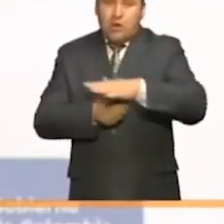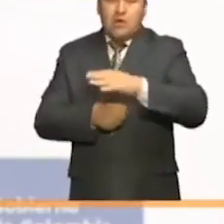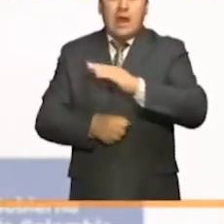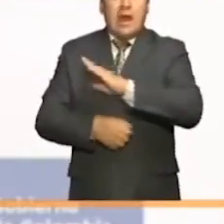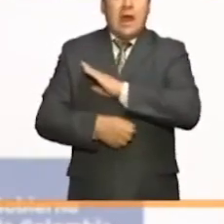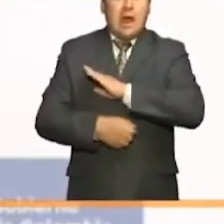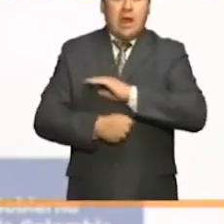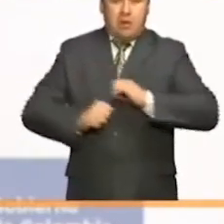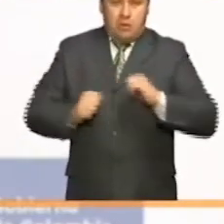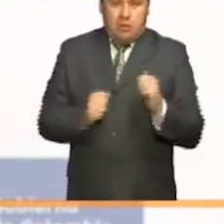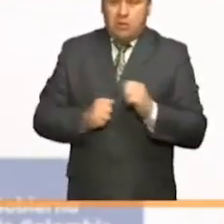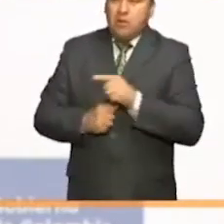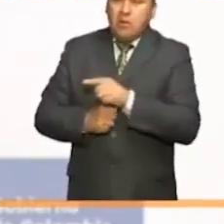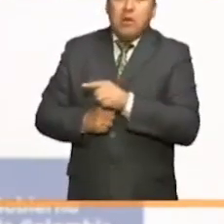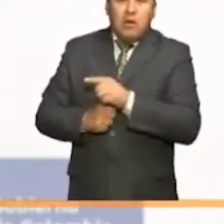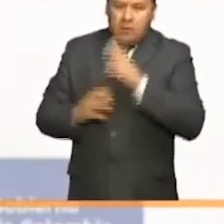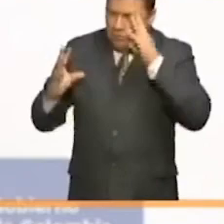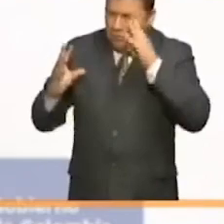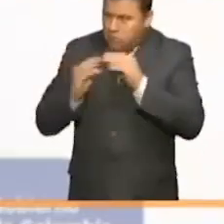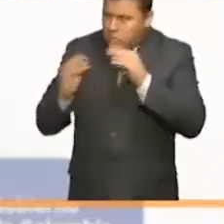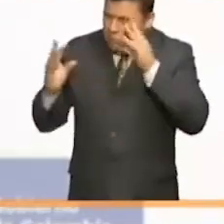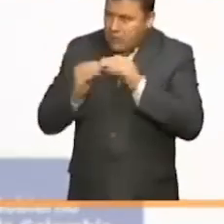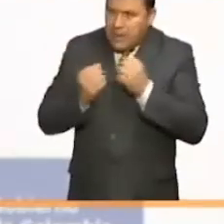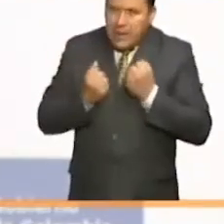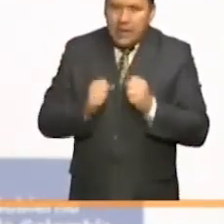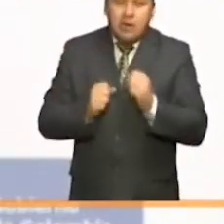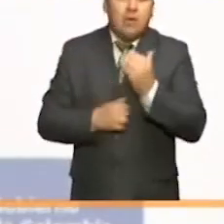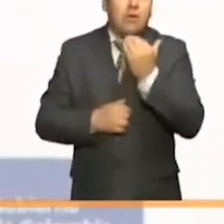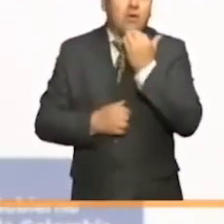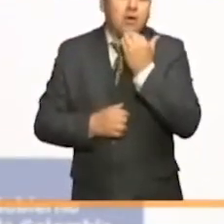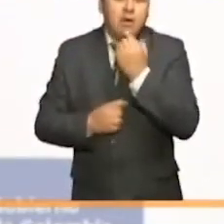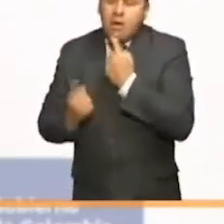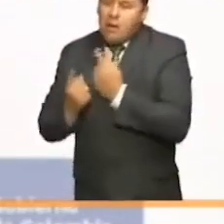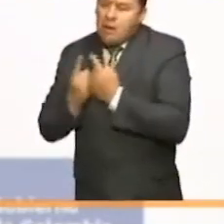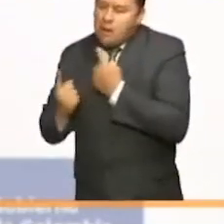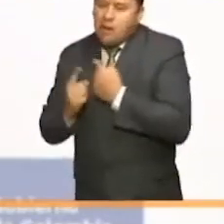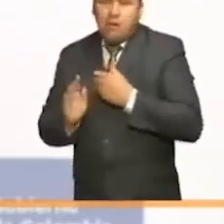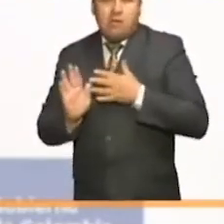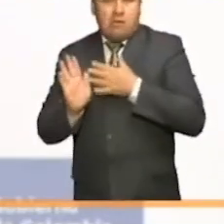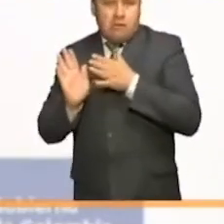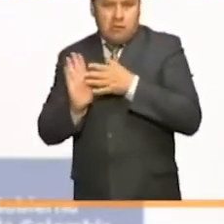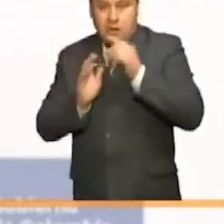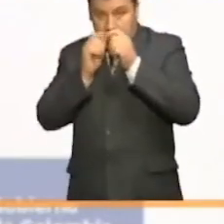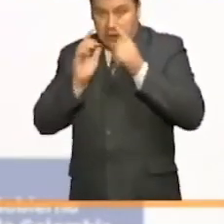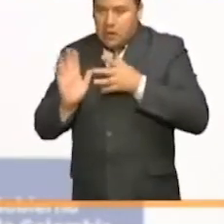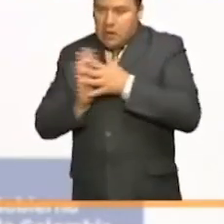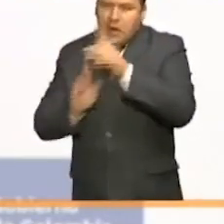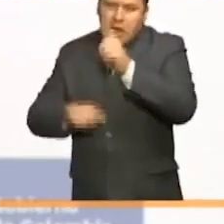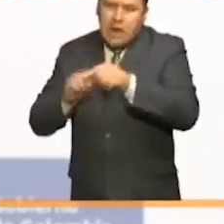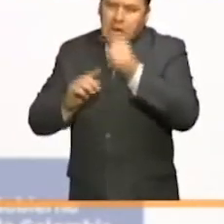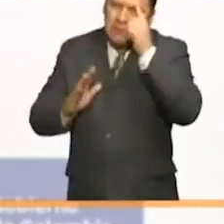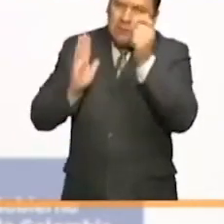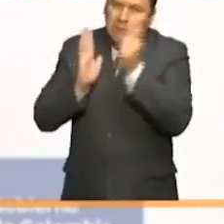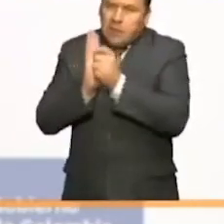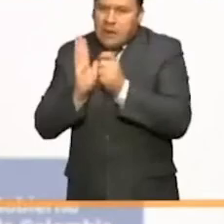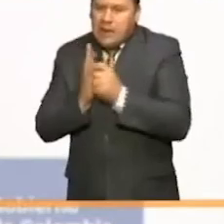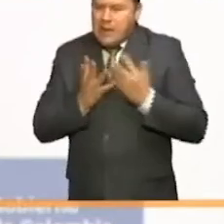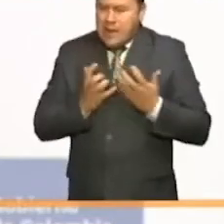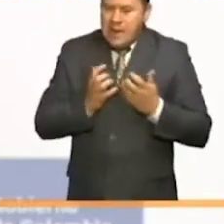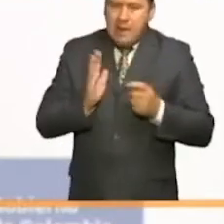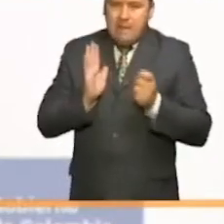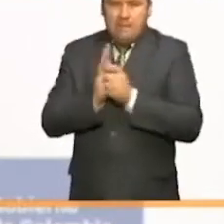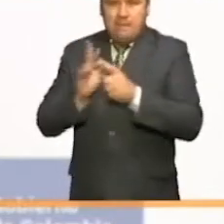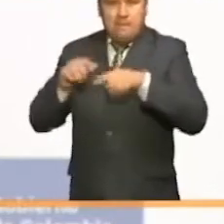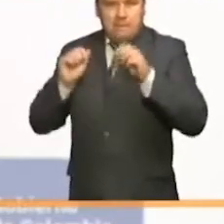señora alcaldesa de bogotá donde estábamos coordinando esfuerzos por ejemplo conversábamos y le contábamos nosotros algunas iniciativas que teníamos